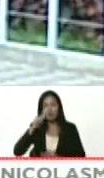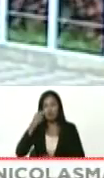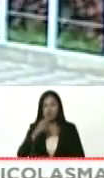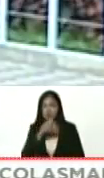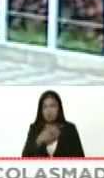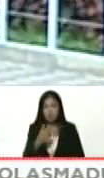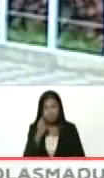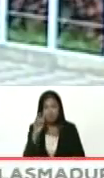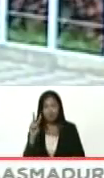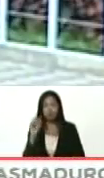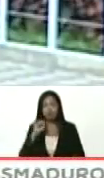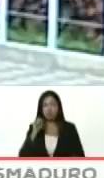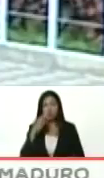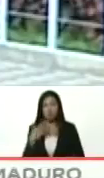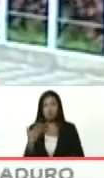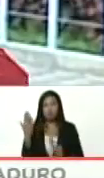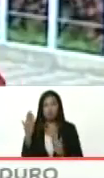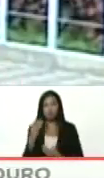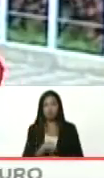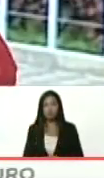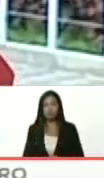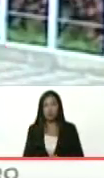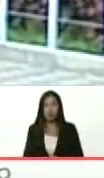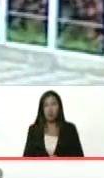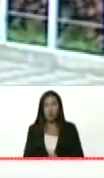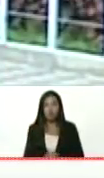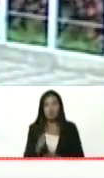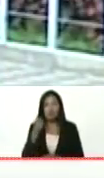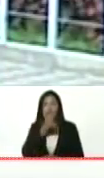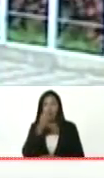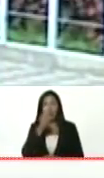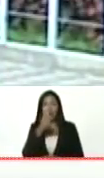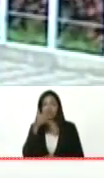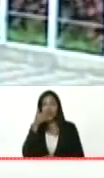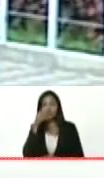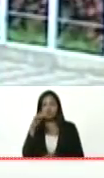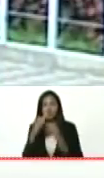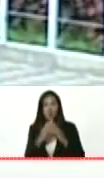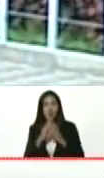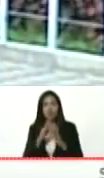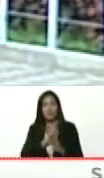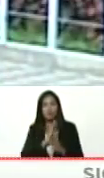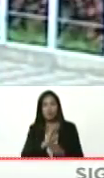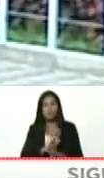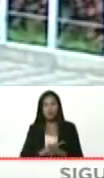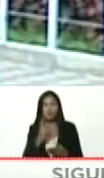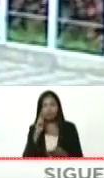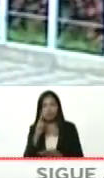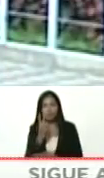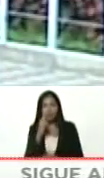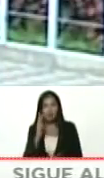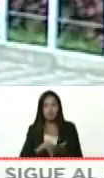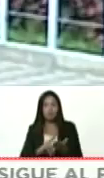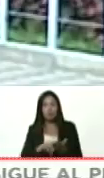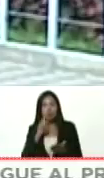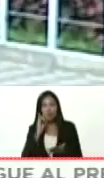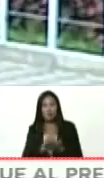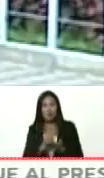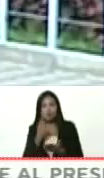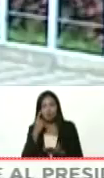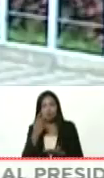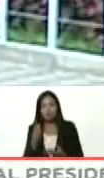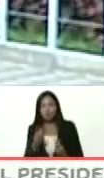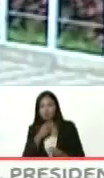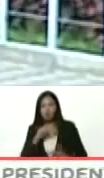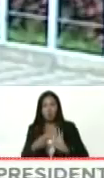verlo? Bueno, grábenlo en sus teléfonos, grábenlo en sus casas, porque esta es la primera prueba de muchas que vamos a